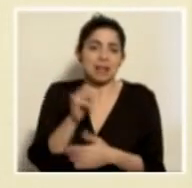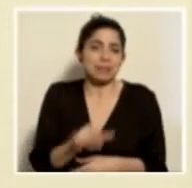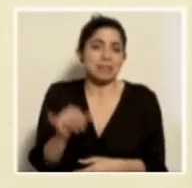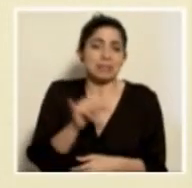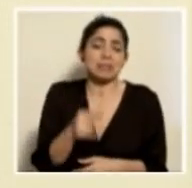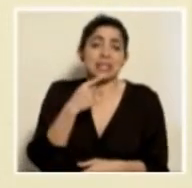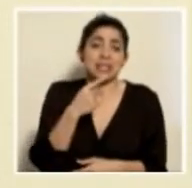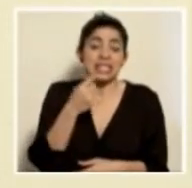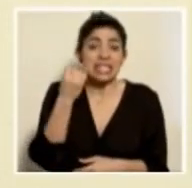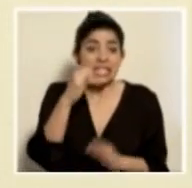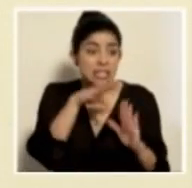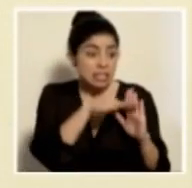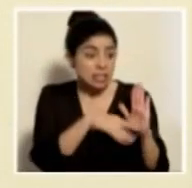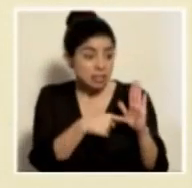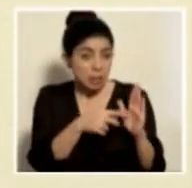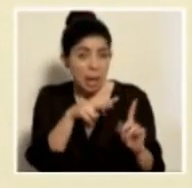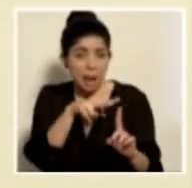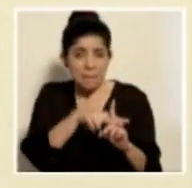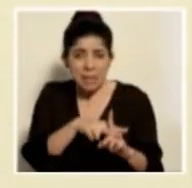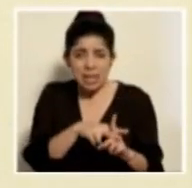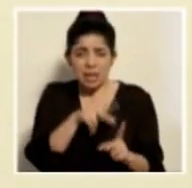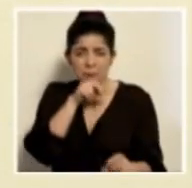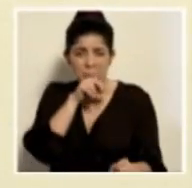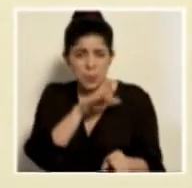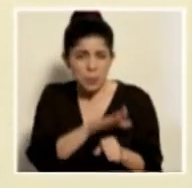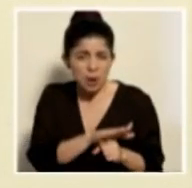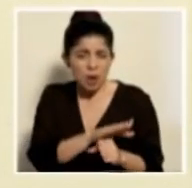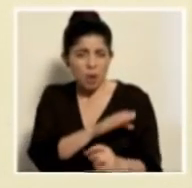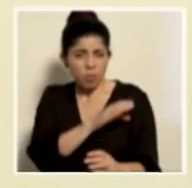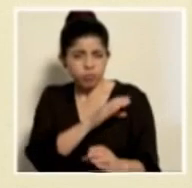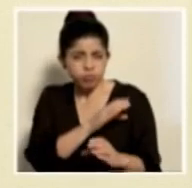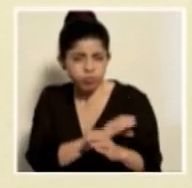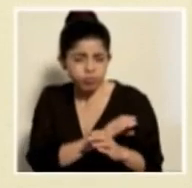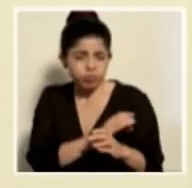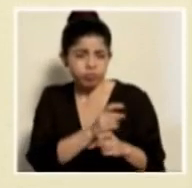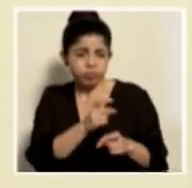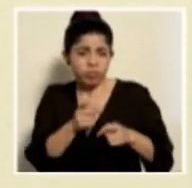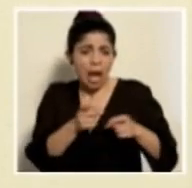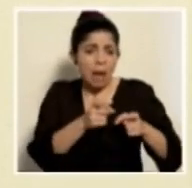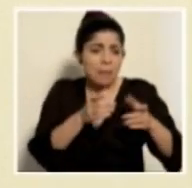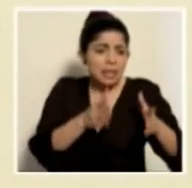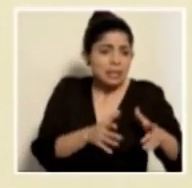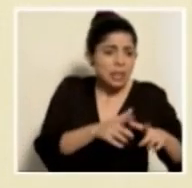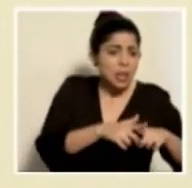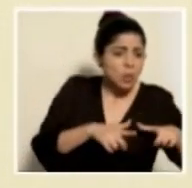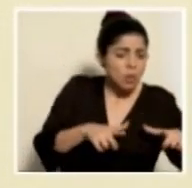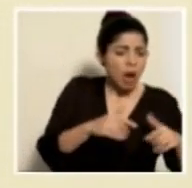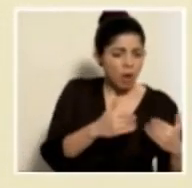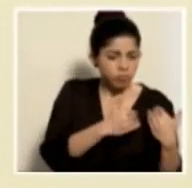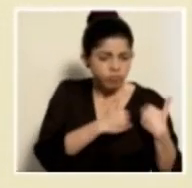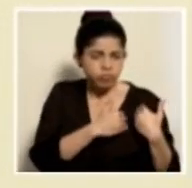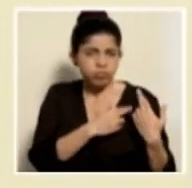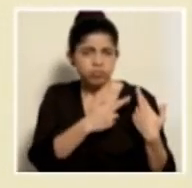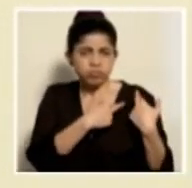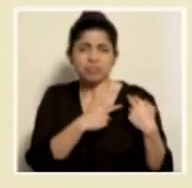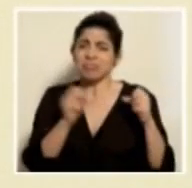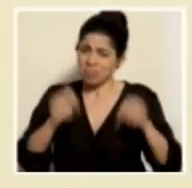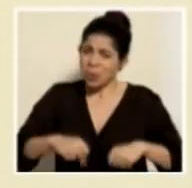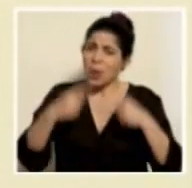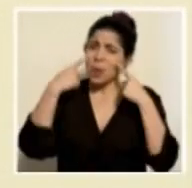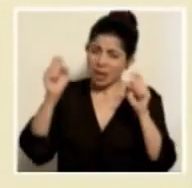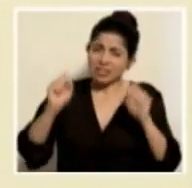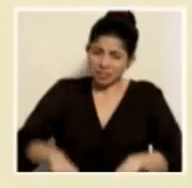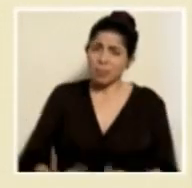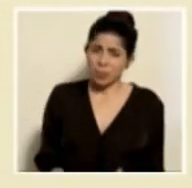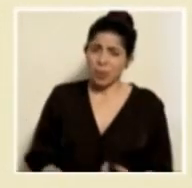medidas, si las aplicamos de forma rigurosa, si tenemos ese compromiso de los administradores, de los dueños de los locales, podemos lograrlo, o sea, así se